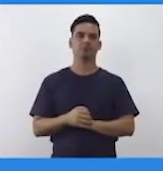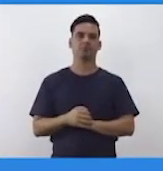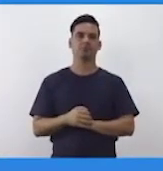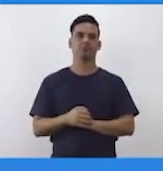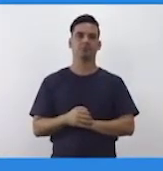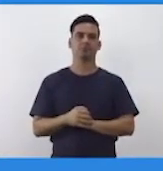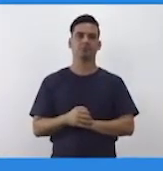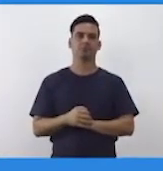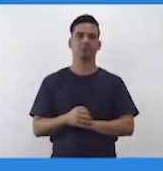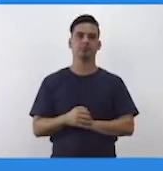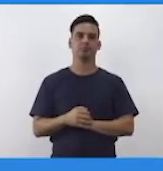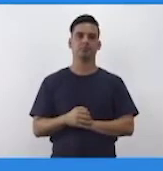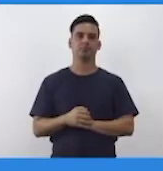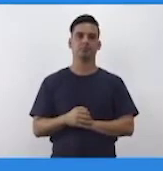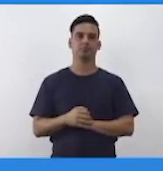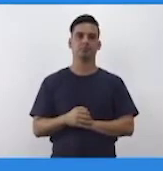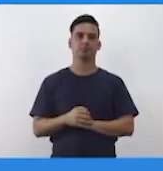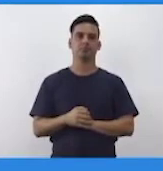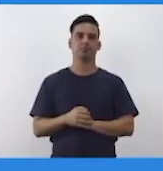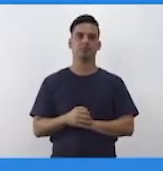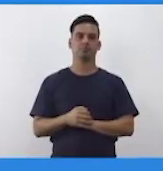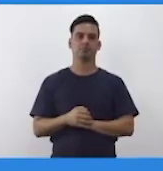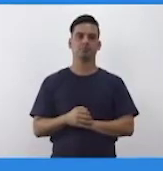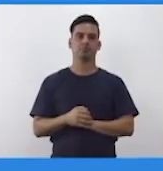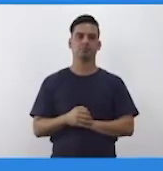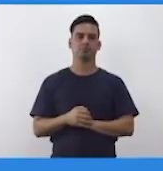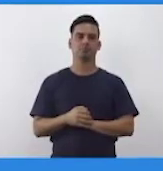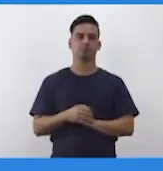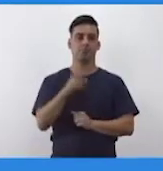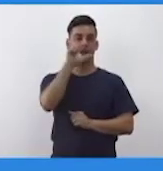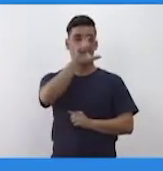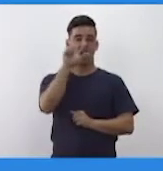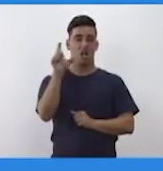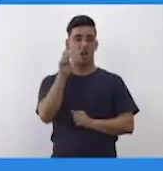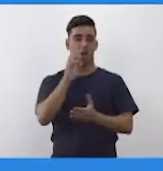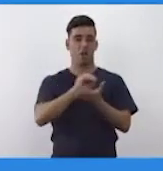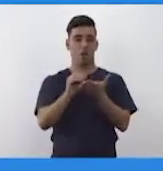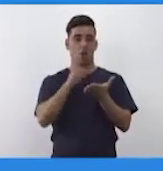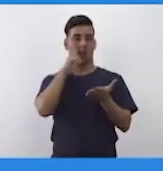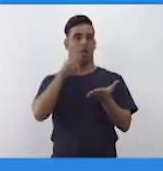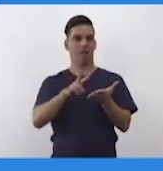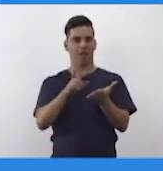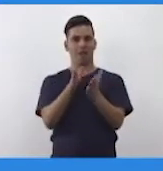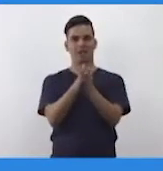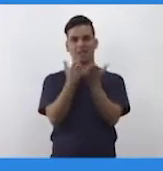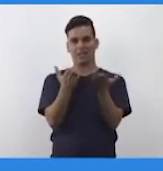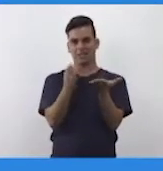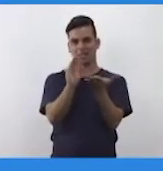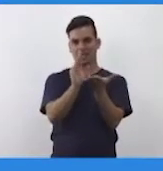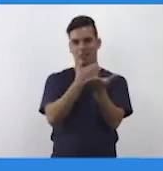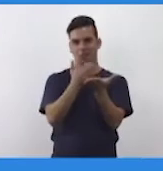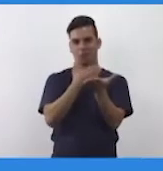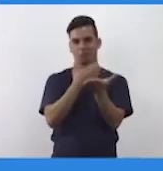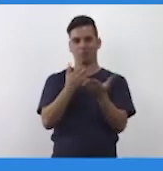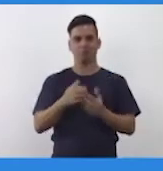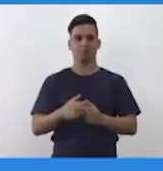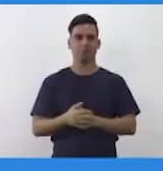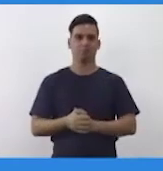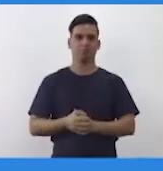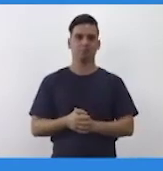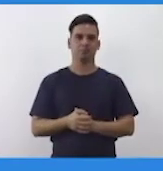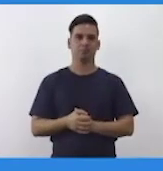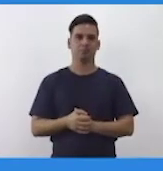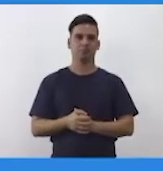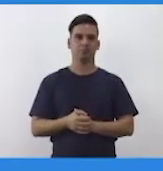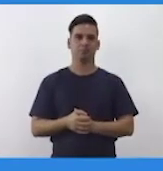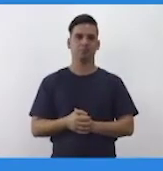Este esquema no lo copies, lo tienes en tu libro de texto. Vamos entonces a